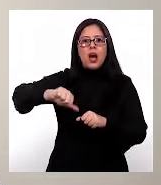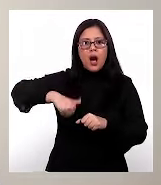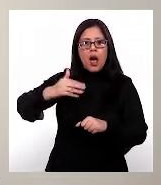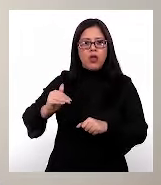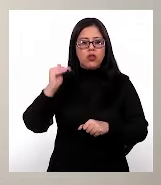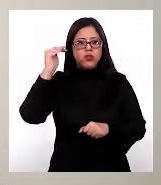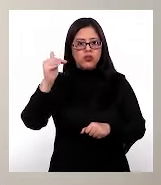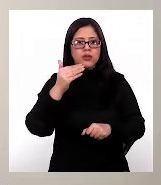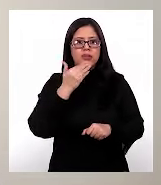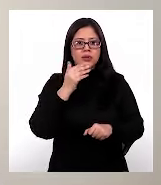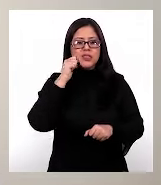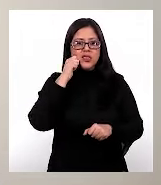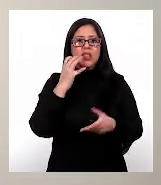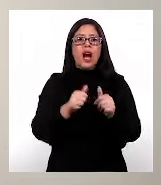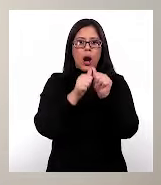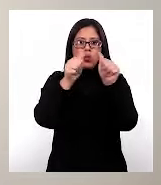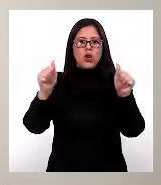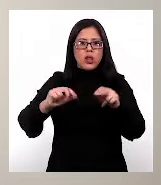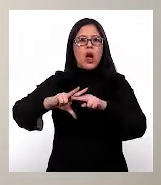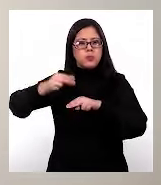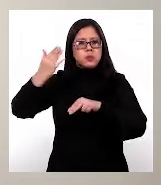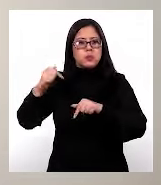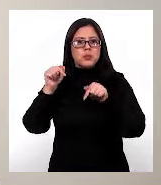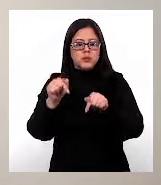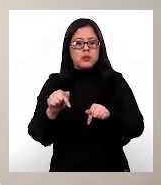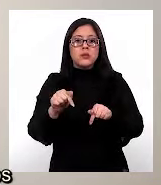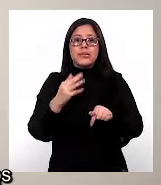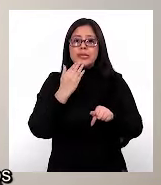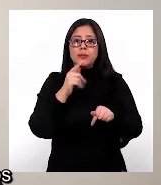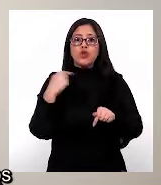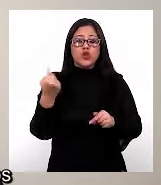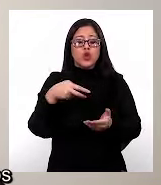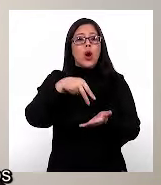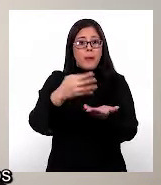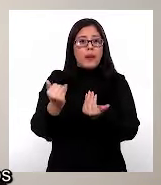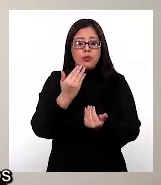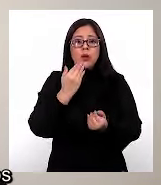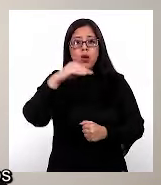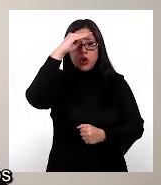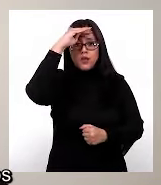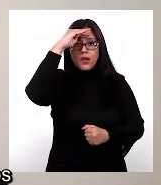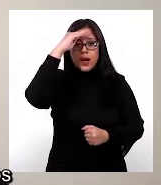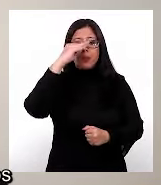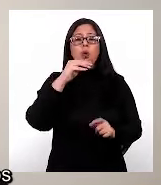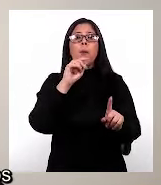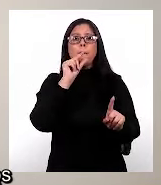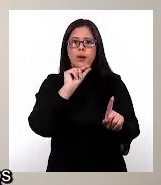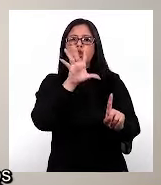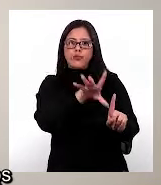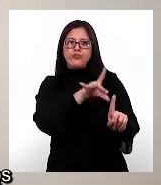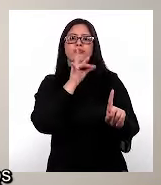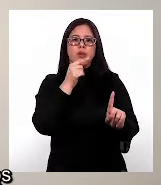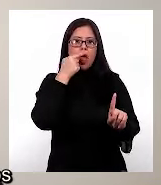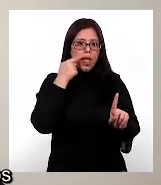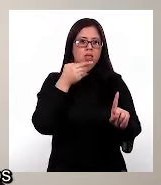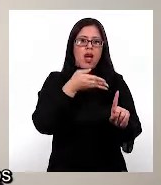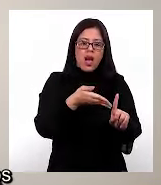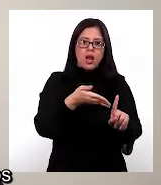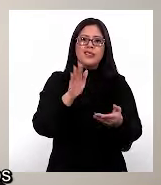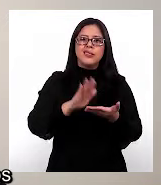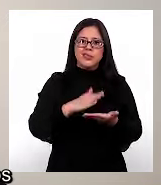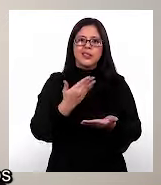pertenece este adolescente que además es una autoridad ancestral y por lo tanto esperamos y confiamos en él pronto hallazgo